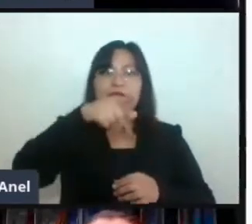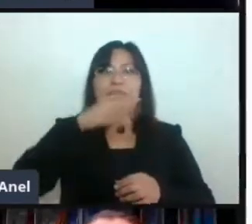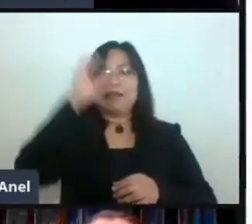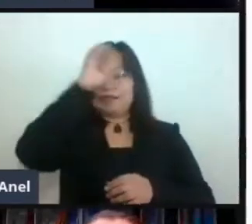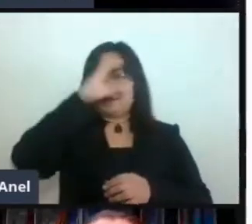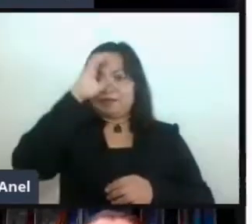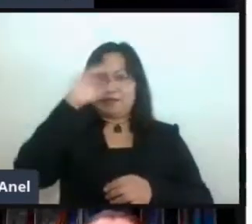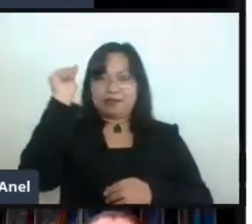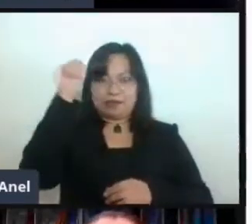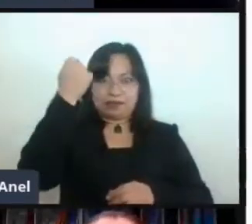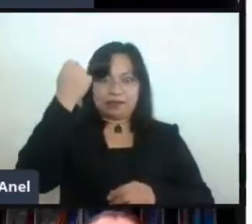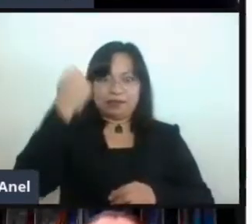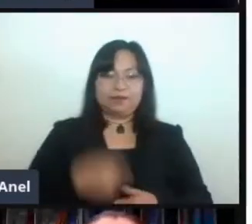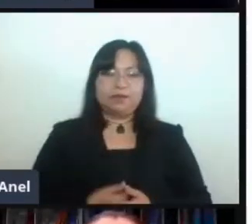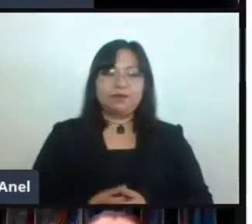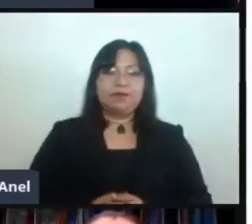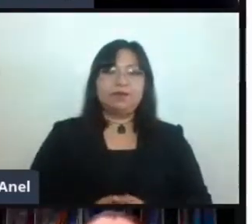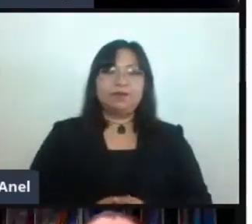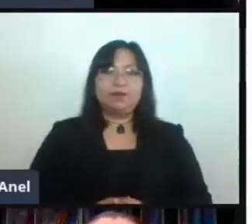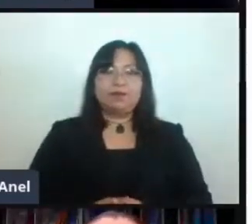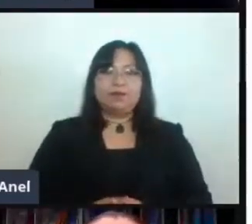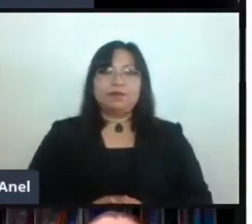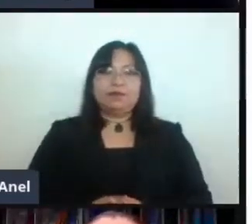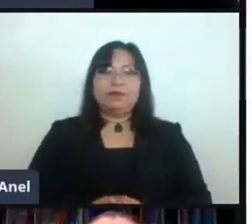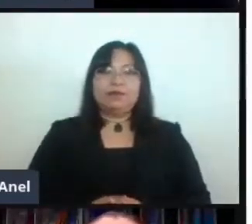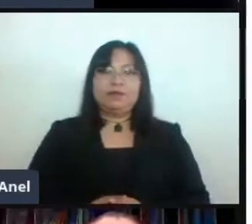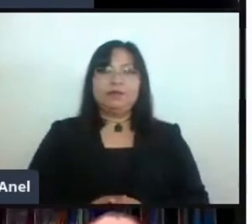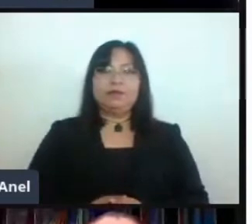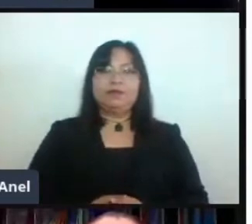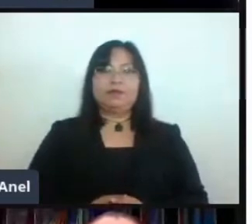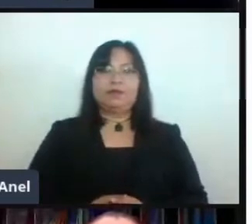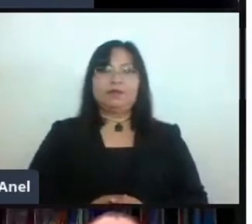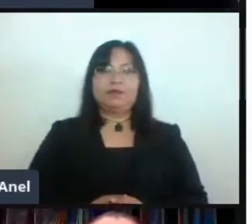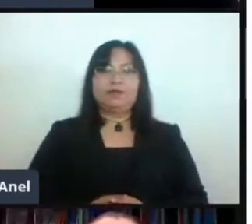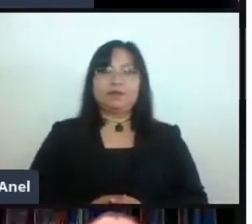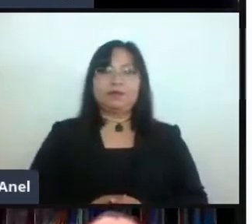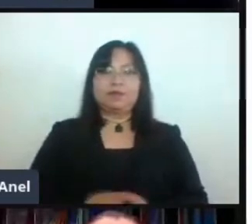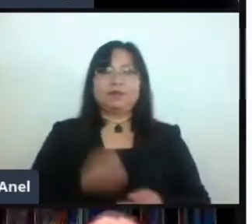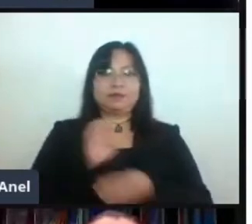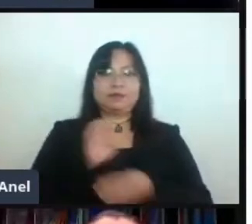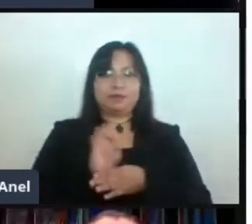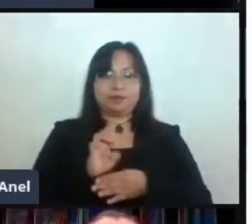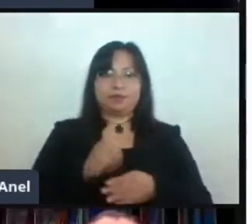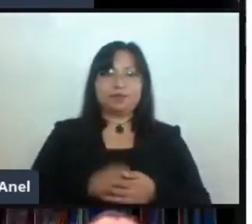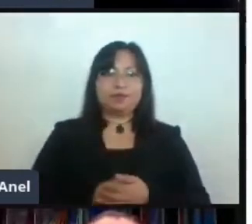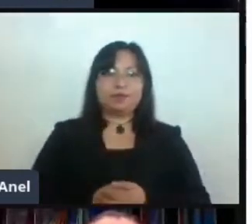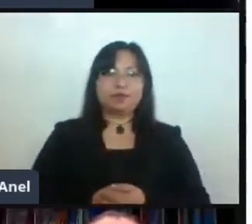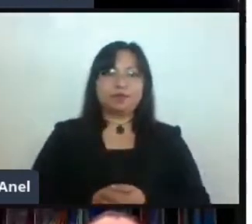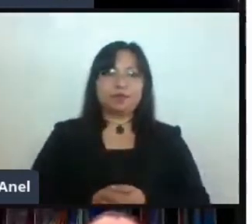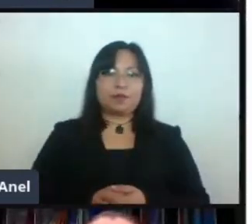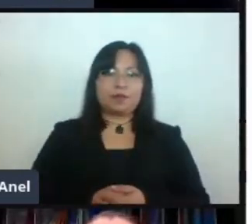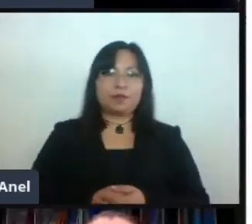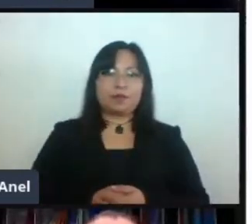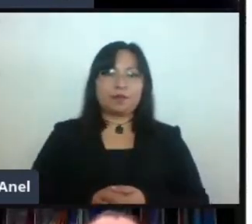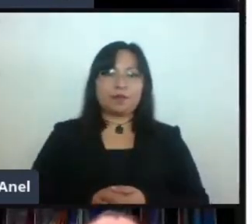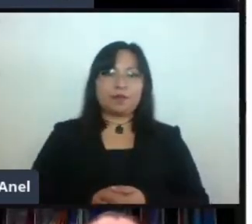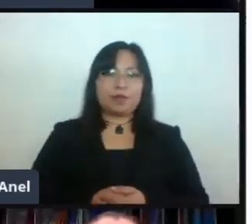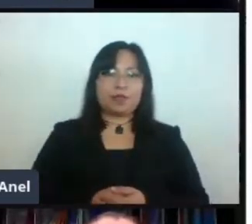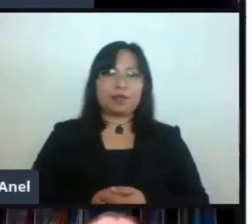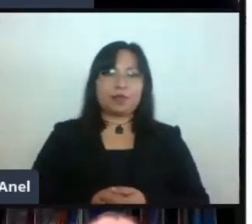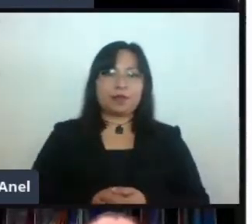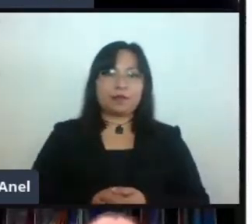yo empecé a hacer esta tarea, pero no la terminé, así es que, de hecho, la voy a editar, aquí